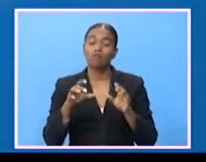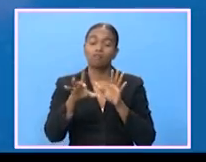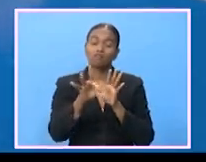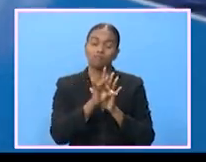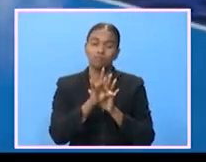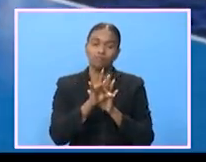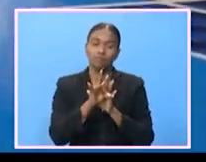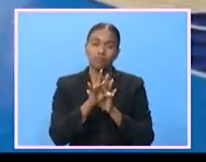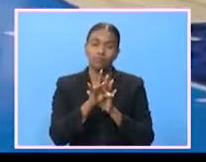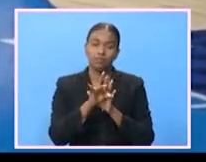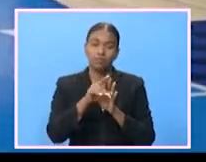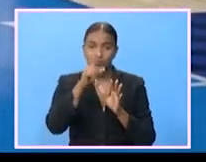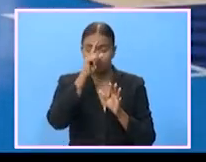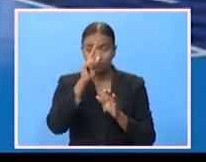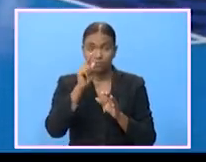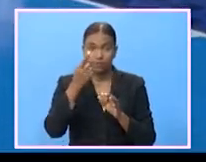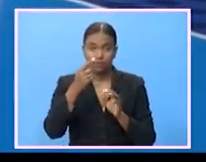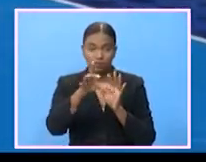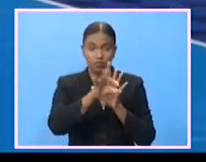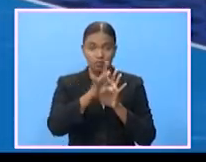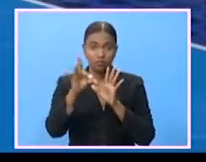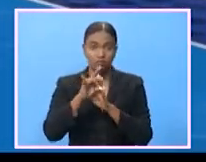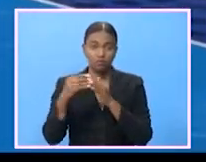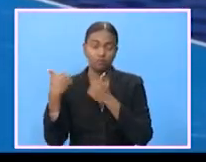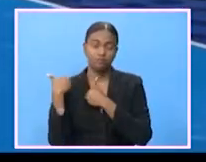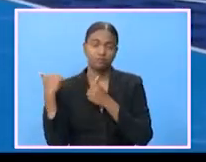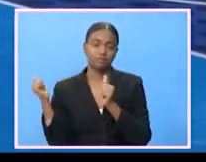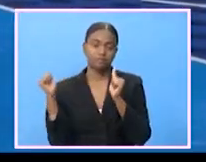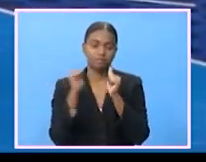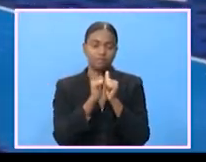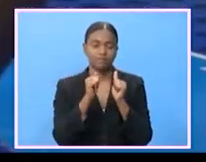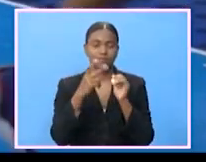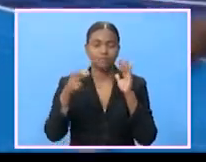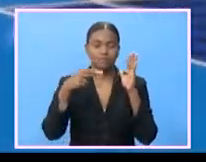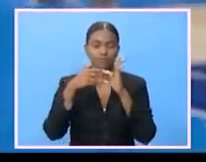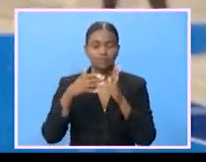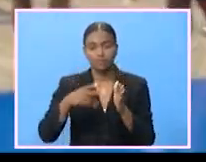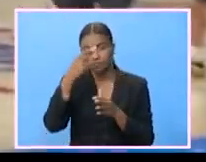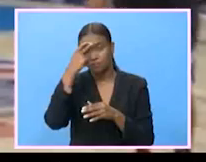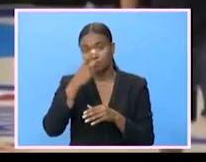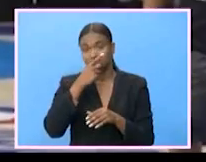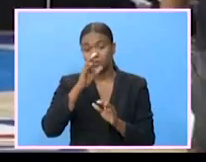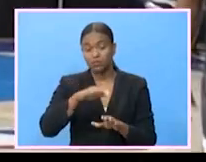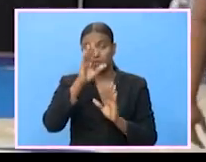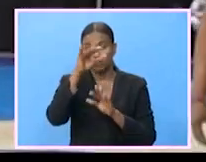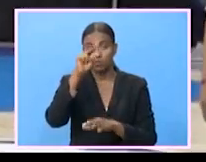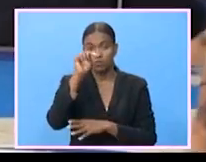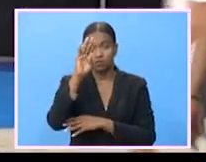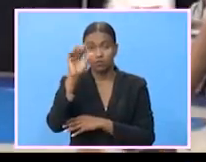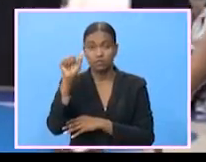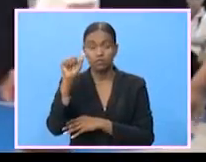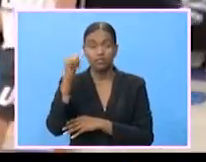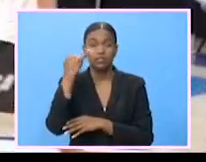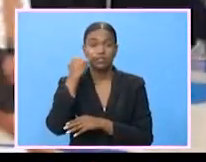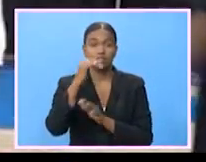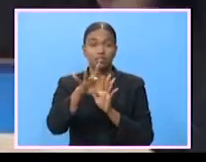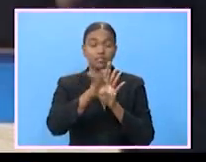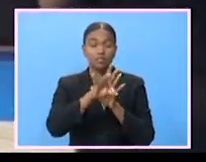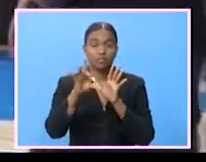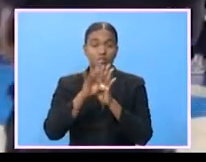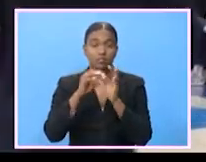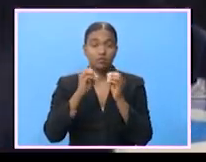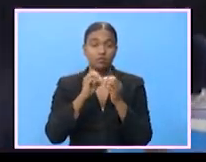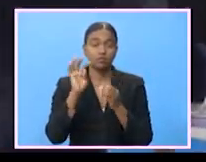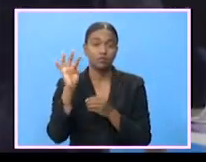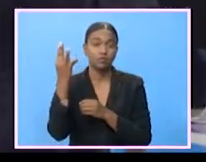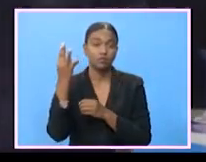escogido en primera ronda y de representar a República Dominicana en el baloncesto de la NBA. En caso de ser escogido, sería el cuarto